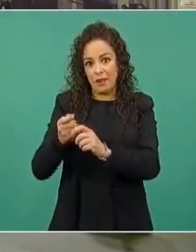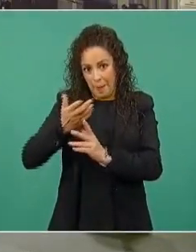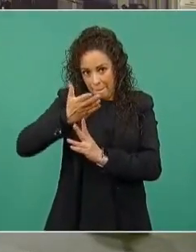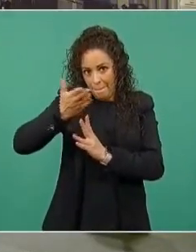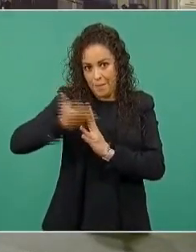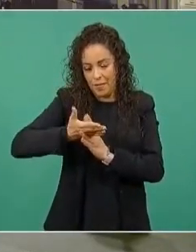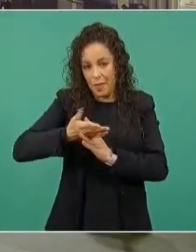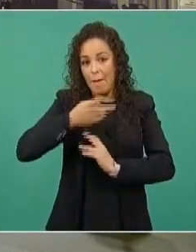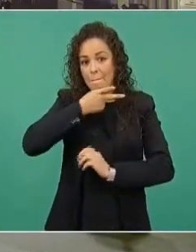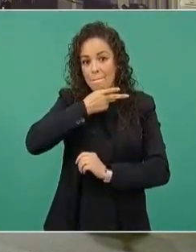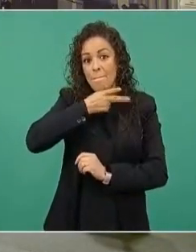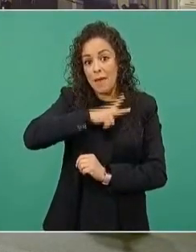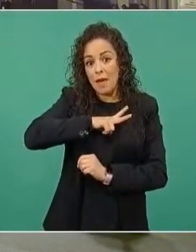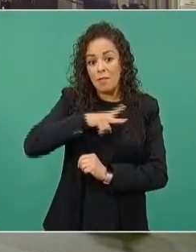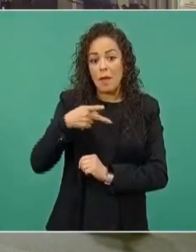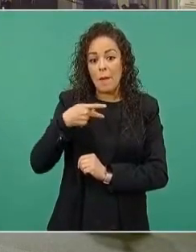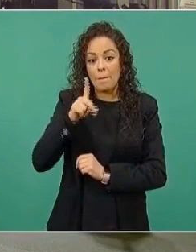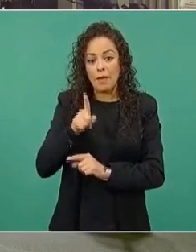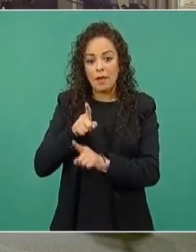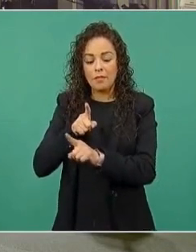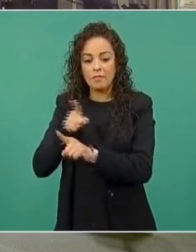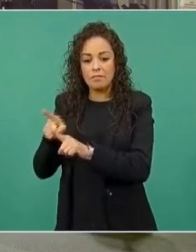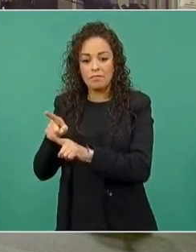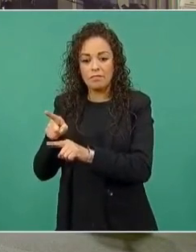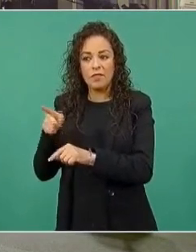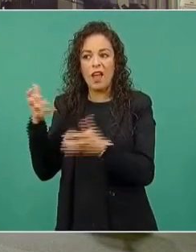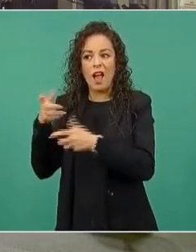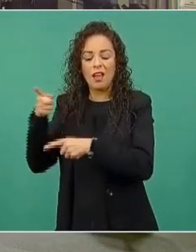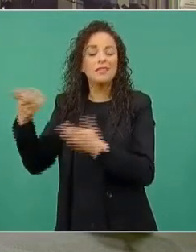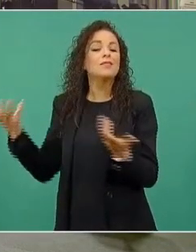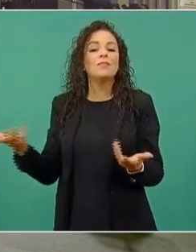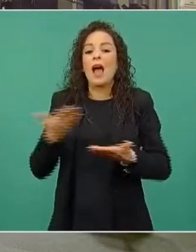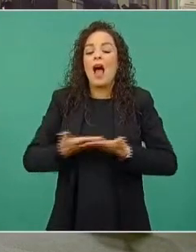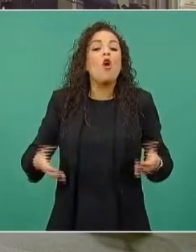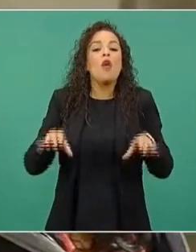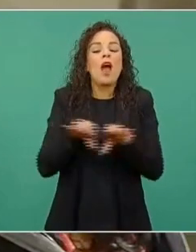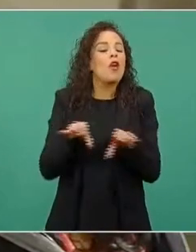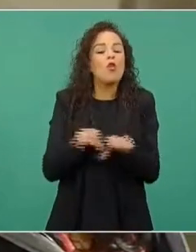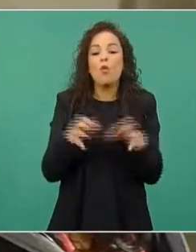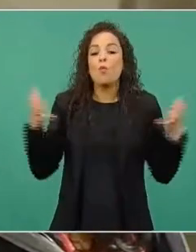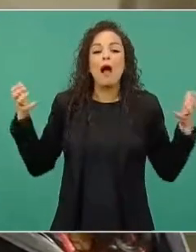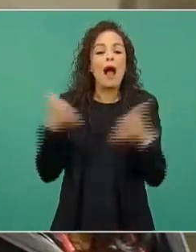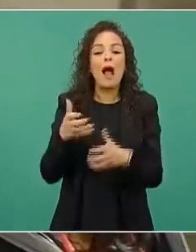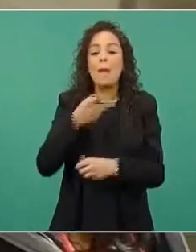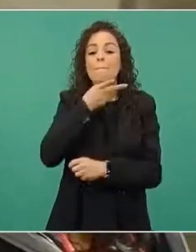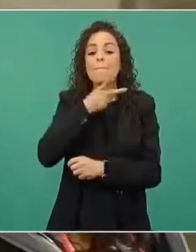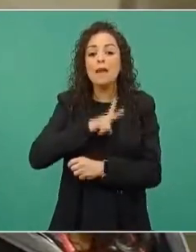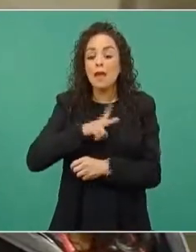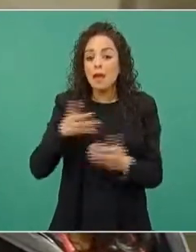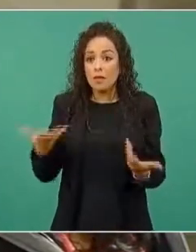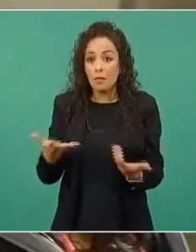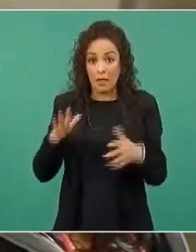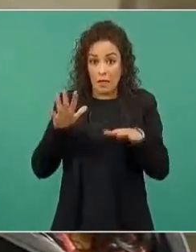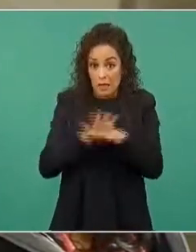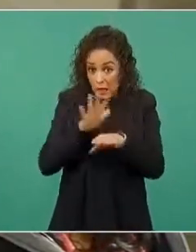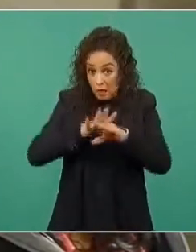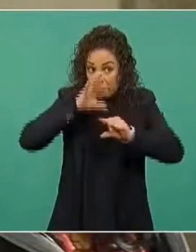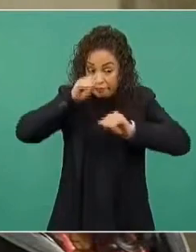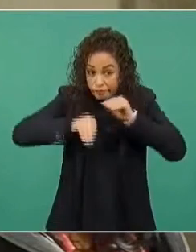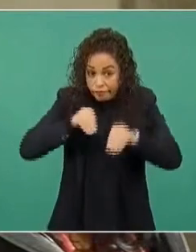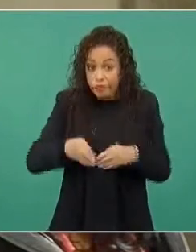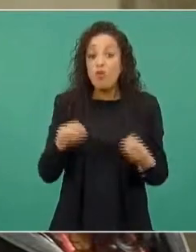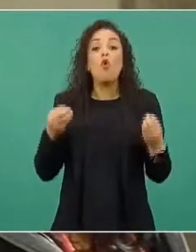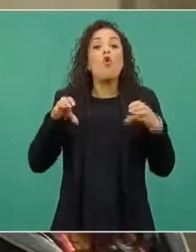la trataba Shell directamente. Entonces, ¿cómo la va a tratar Pemex? ¿Se va a hacer una reestructura? Yo